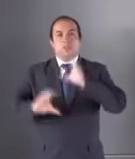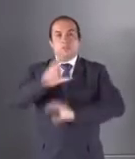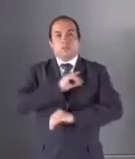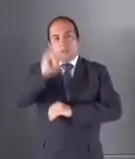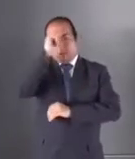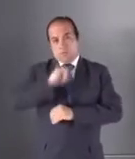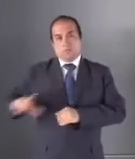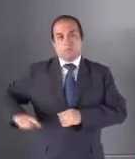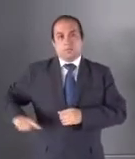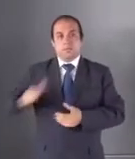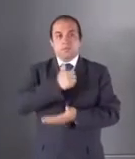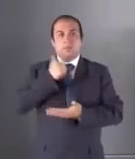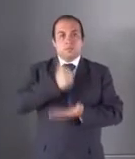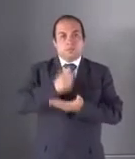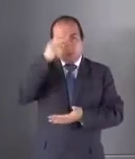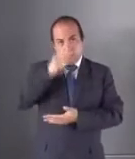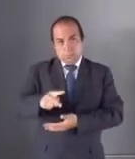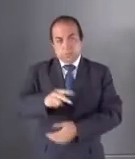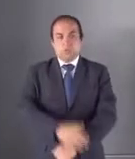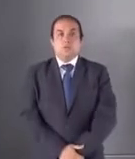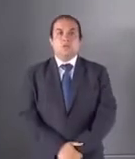de gobierno de la Ciudad de México.